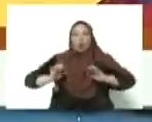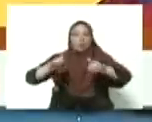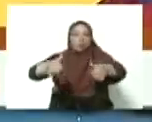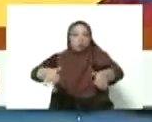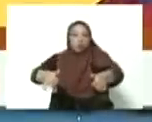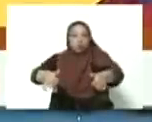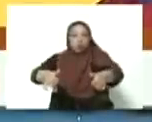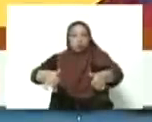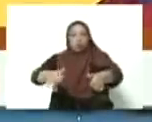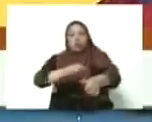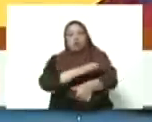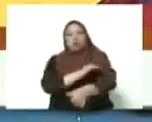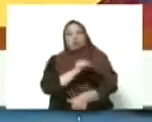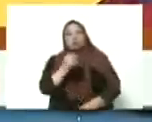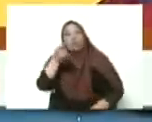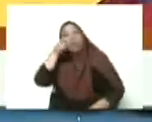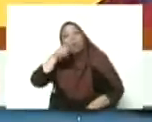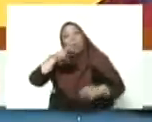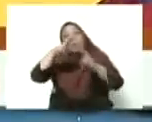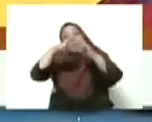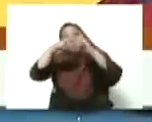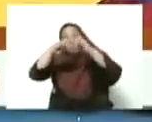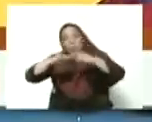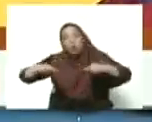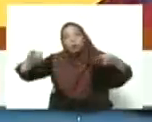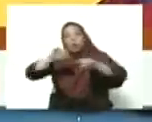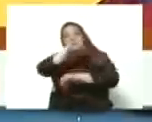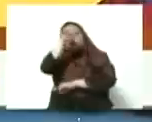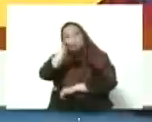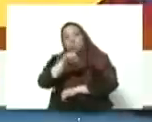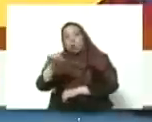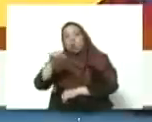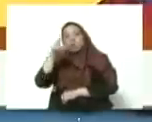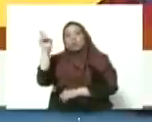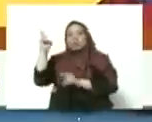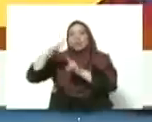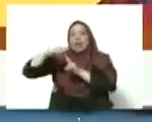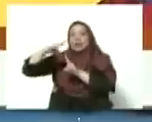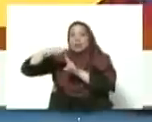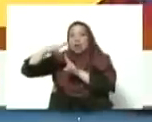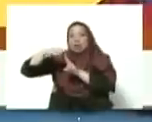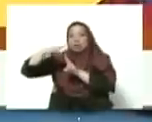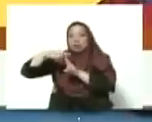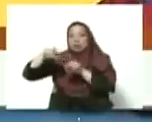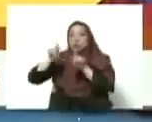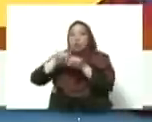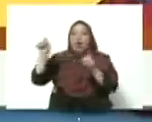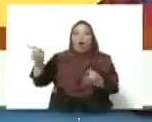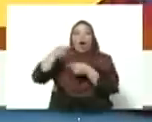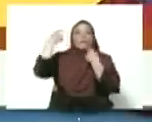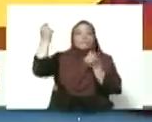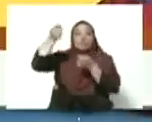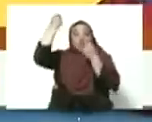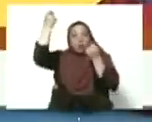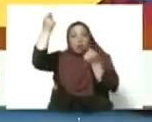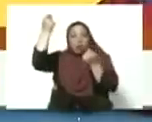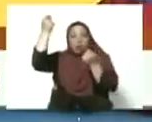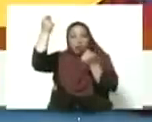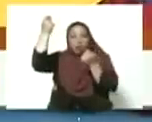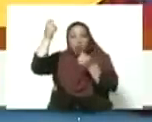Y es efectivo en los puentes desde el Zulia, el Táchira y en Apure.